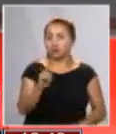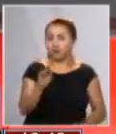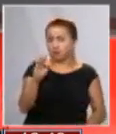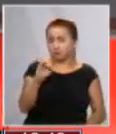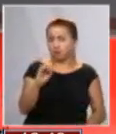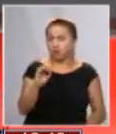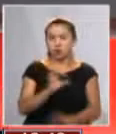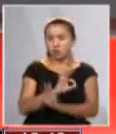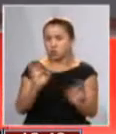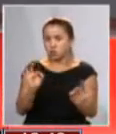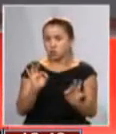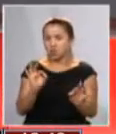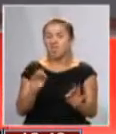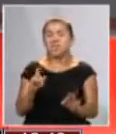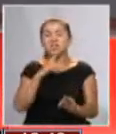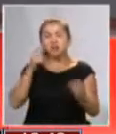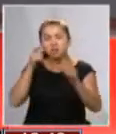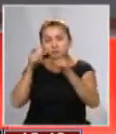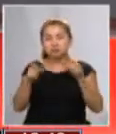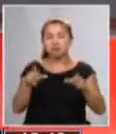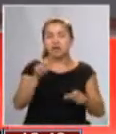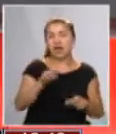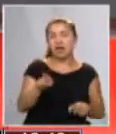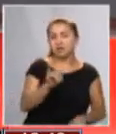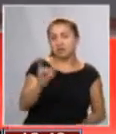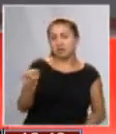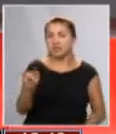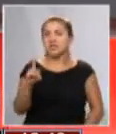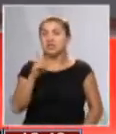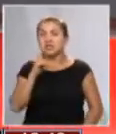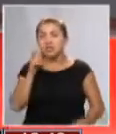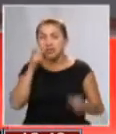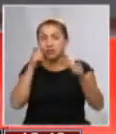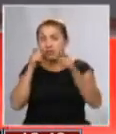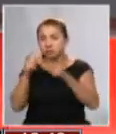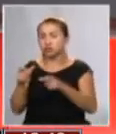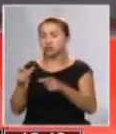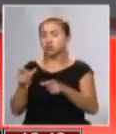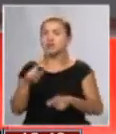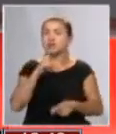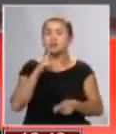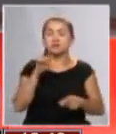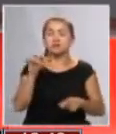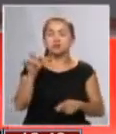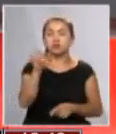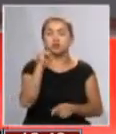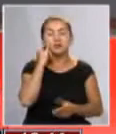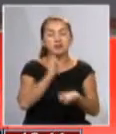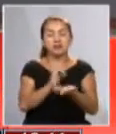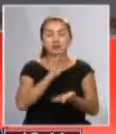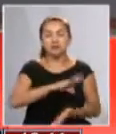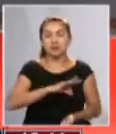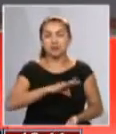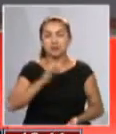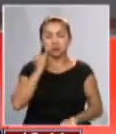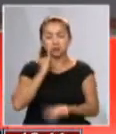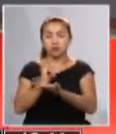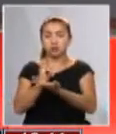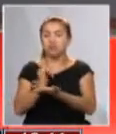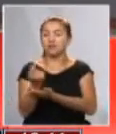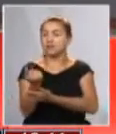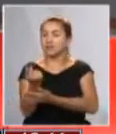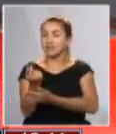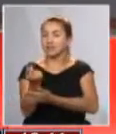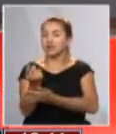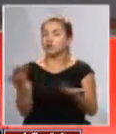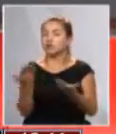nunca. O sea, ¿quién fiscaliza al Servicio de Impuestos Internos? ¿Quién fiscaliza a las superintendencias de bancos e instituciones financieras? ¿Cómo